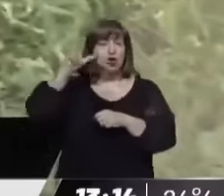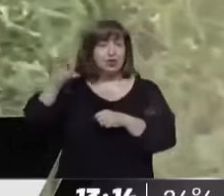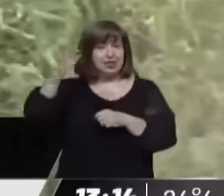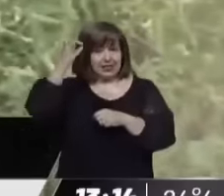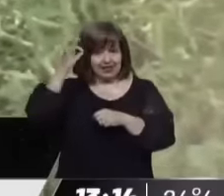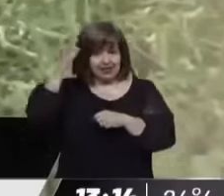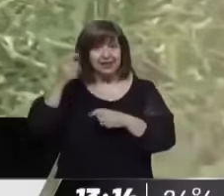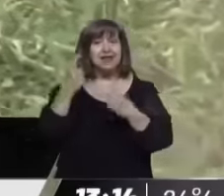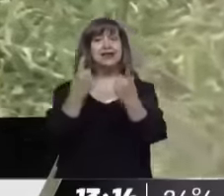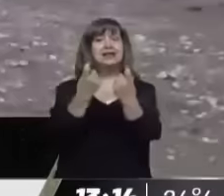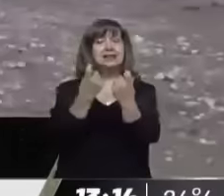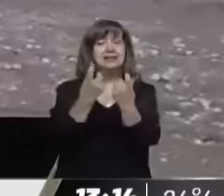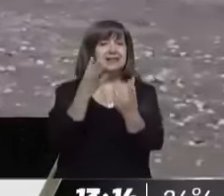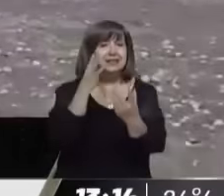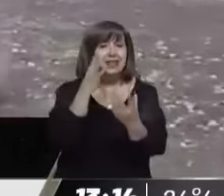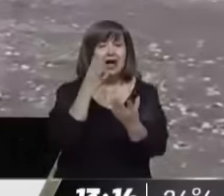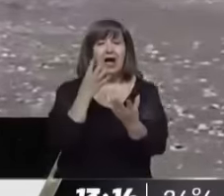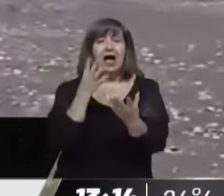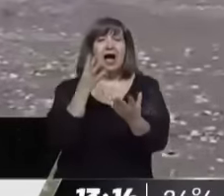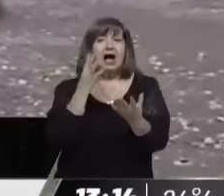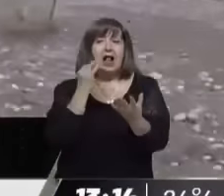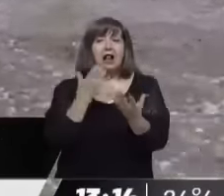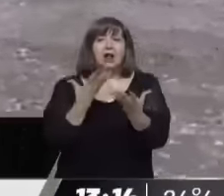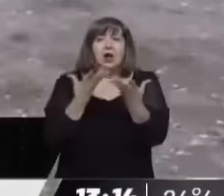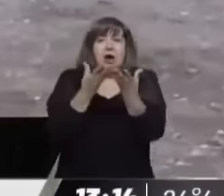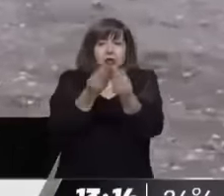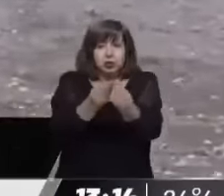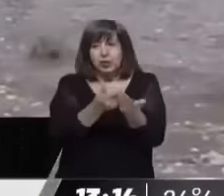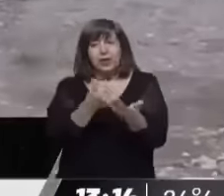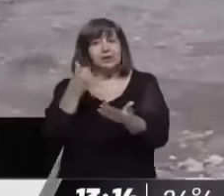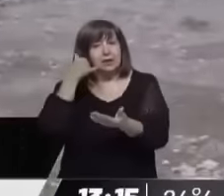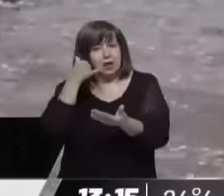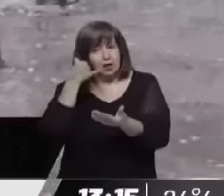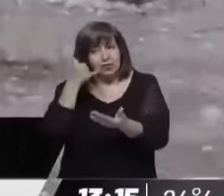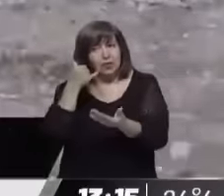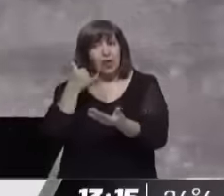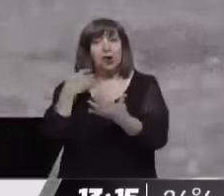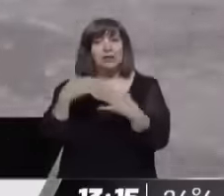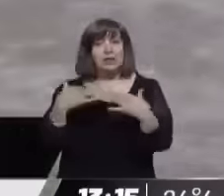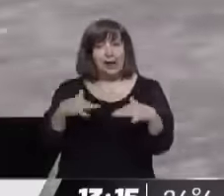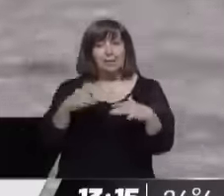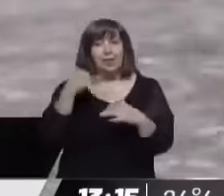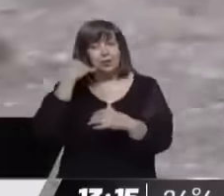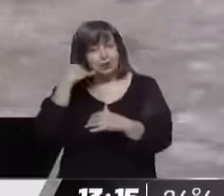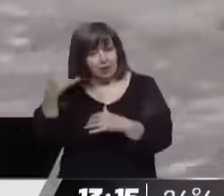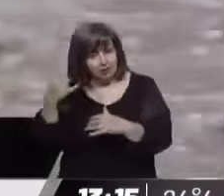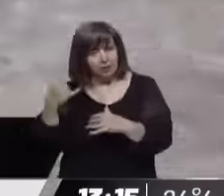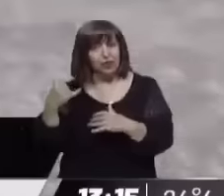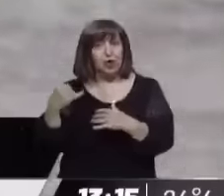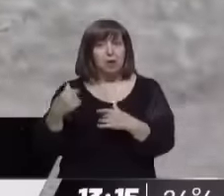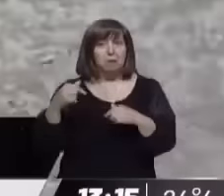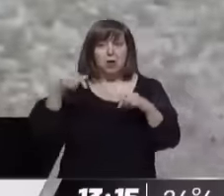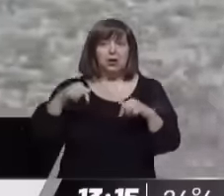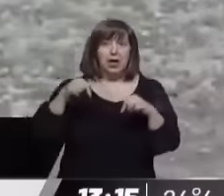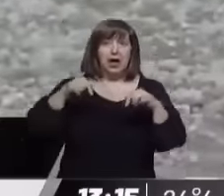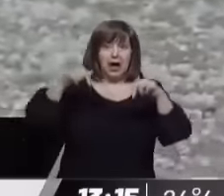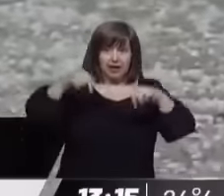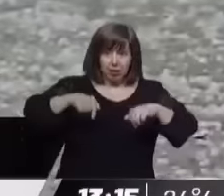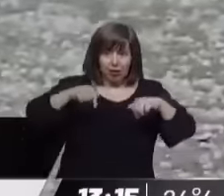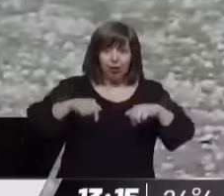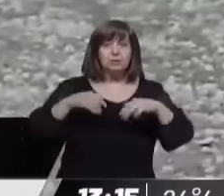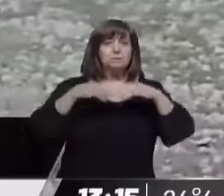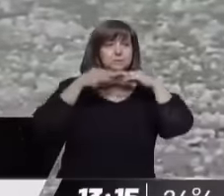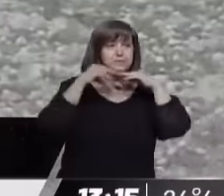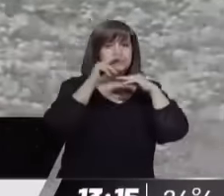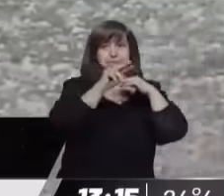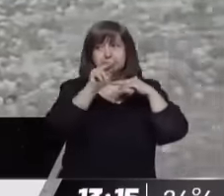0800-222-8030 para quienes necesiten justamente solicitar asistencia después de la tormenta. Por supuesto que el día después aún se están haciendo relevamientos,